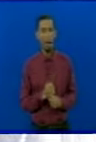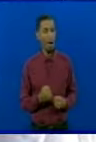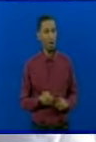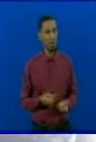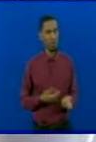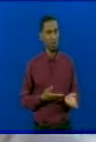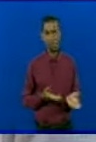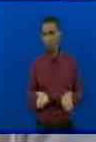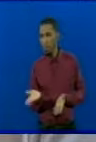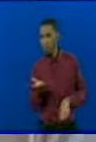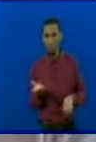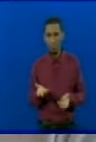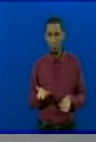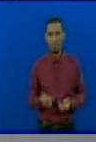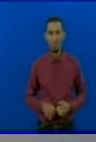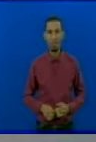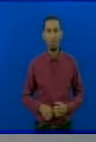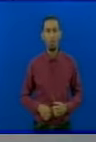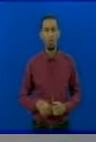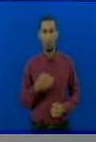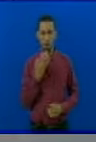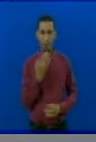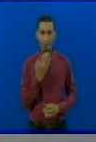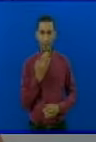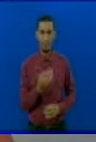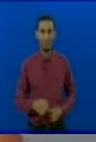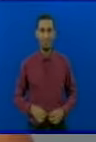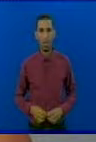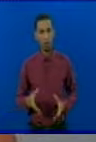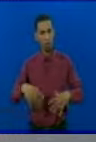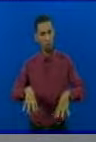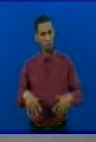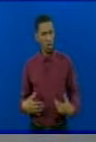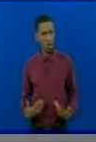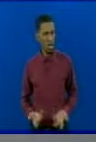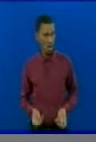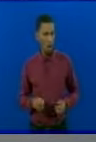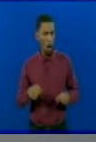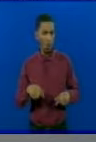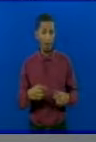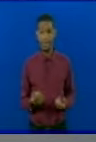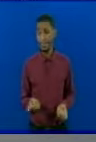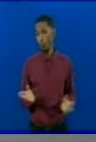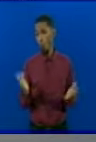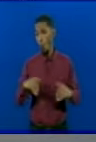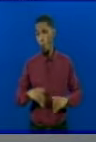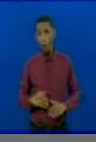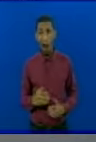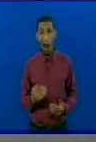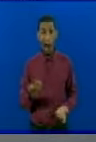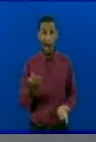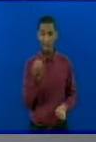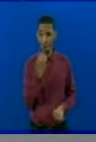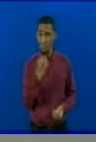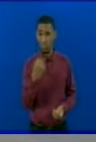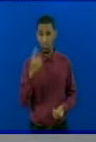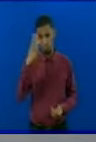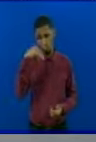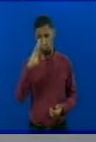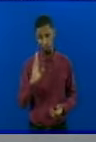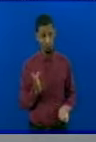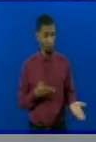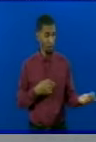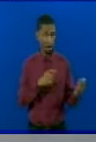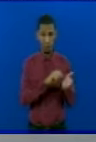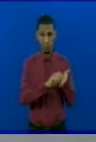compañeros? La situación que hay es el déficit de los recursos que en estos momentos hay en toda la bodega. Si fueras a hacer